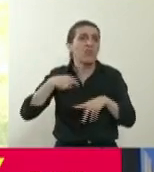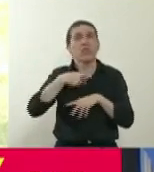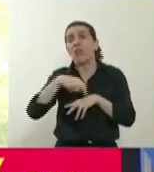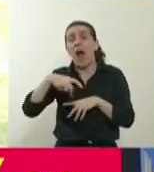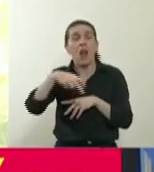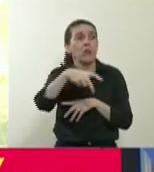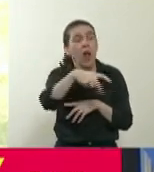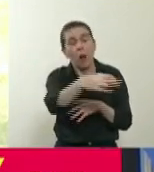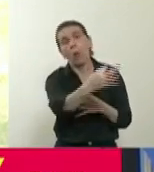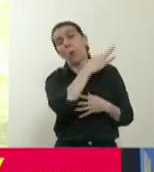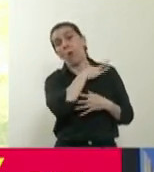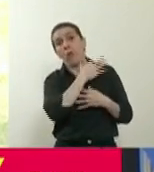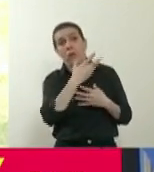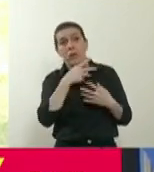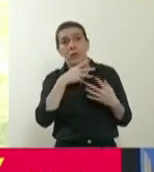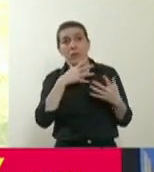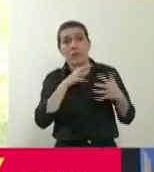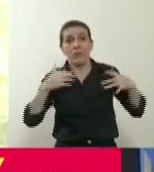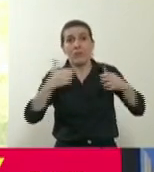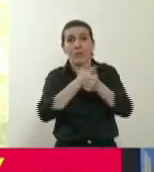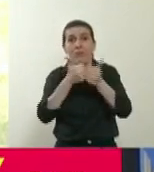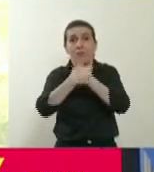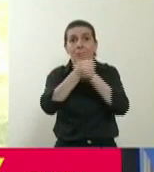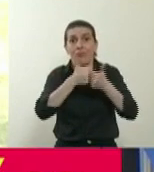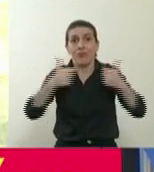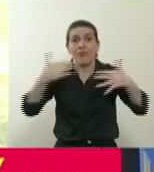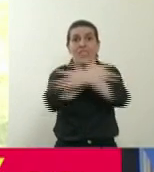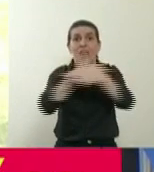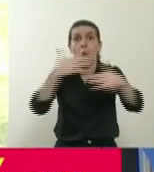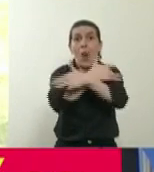que hoy tenemos, la circulación nuestra.